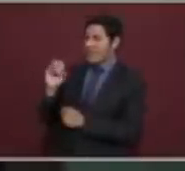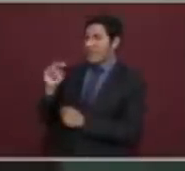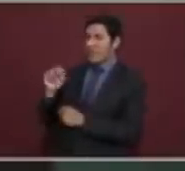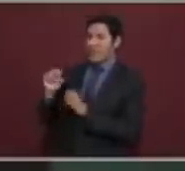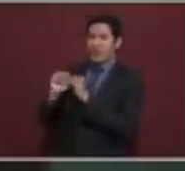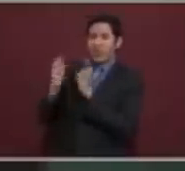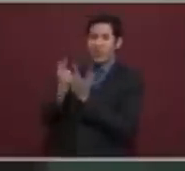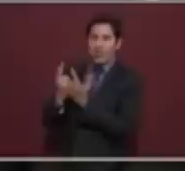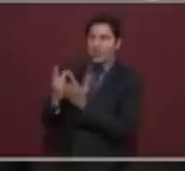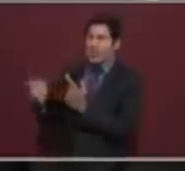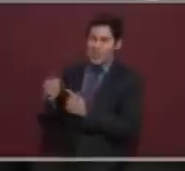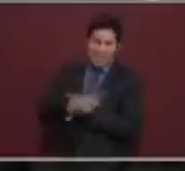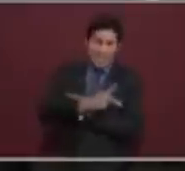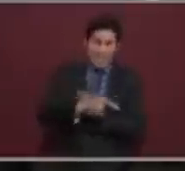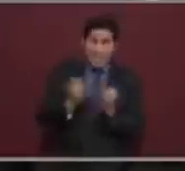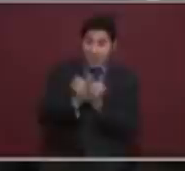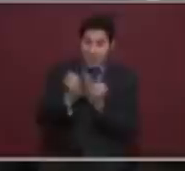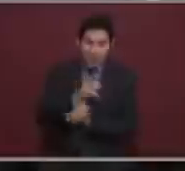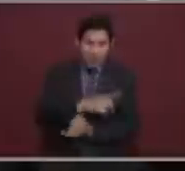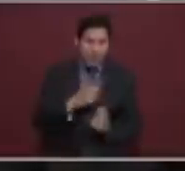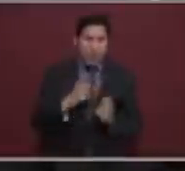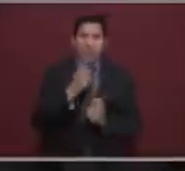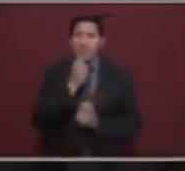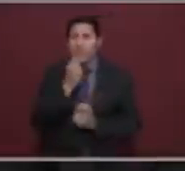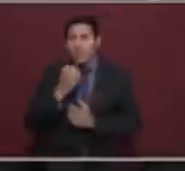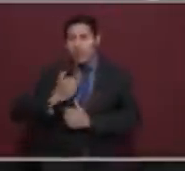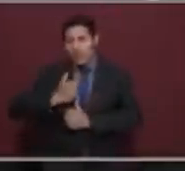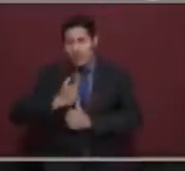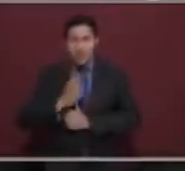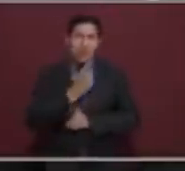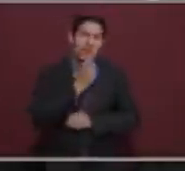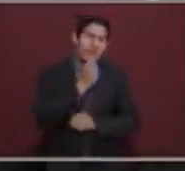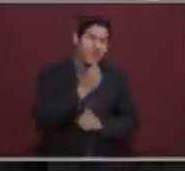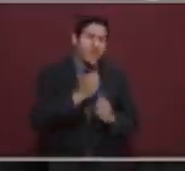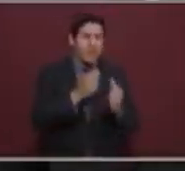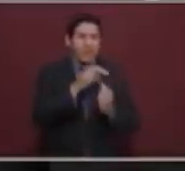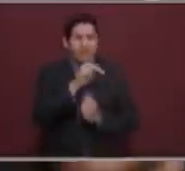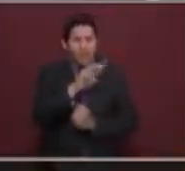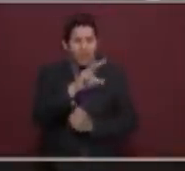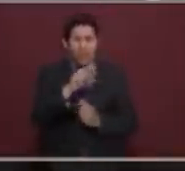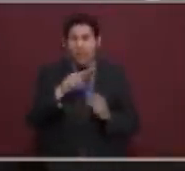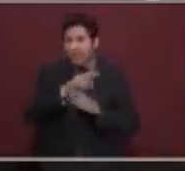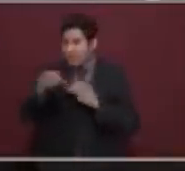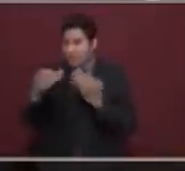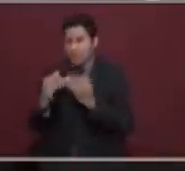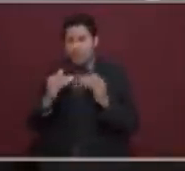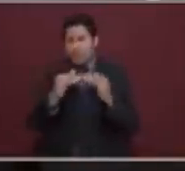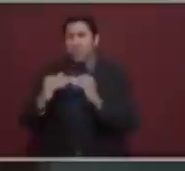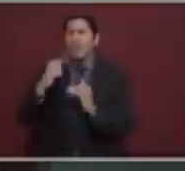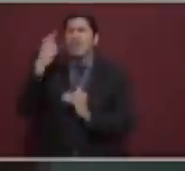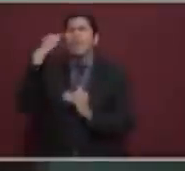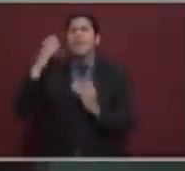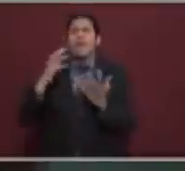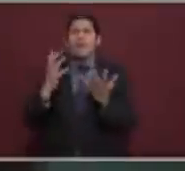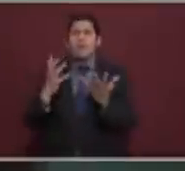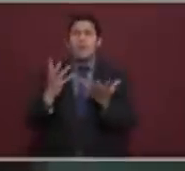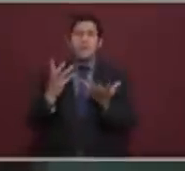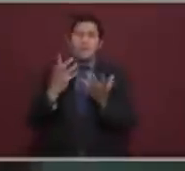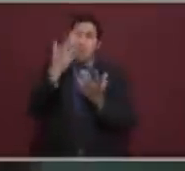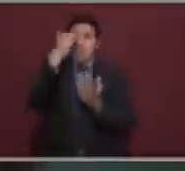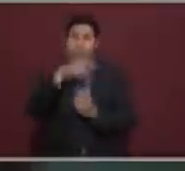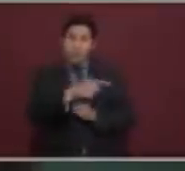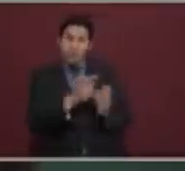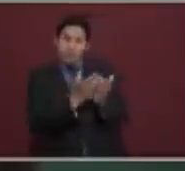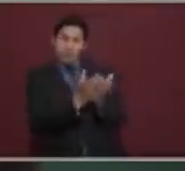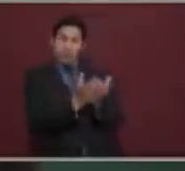militar y naval quiero aquí decir que ambas instituciones tienen las mayores prestaciones